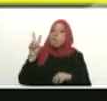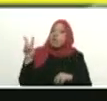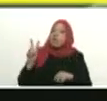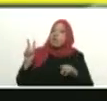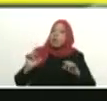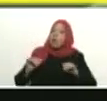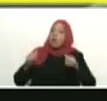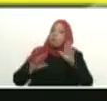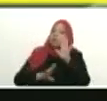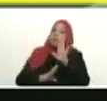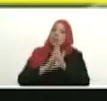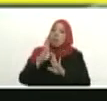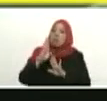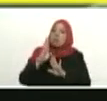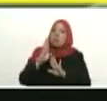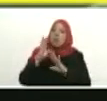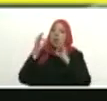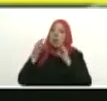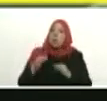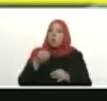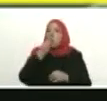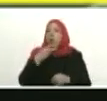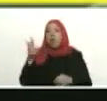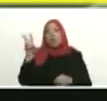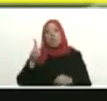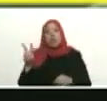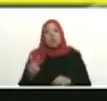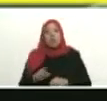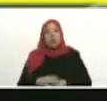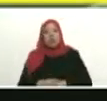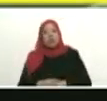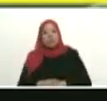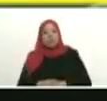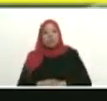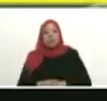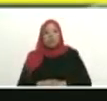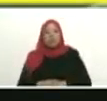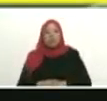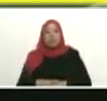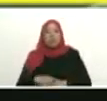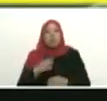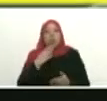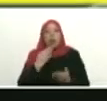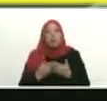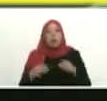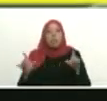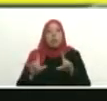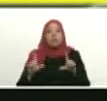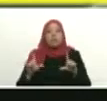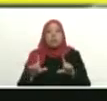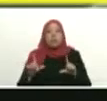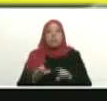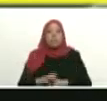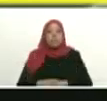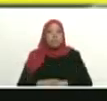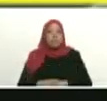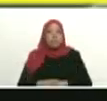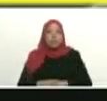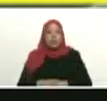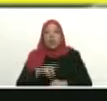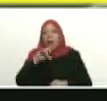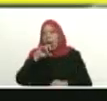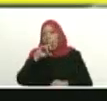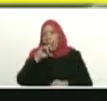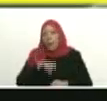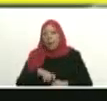haciendo, lo afirmativo venezolano. Hay un programa de televisión, no se pongan celosos porque lo voy